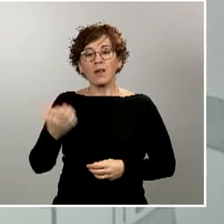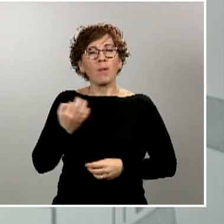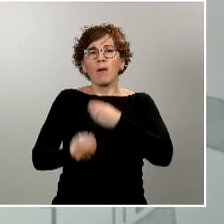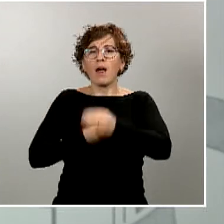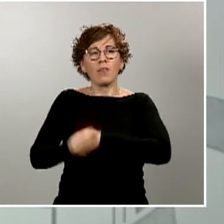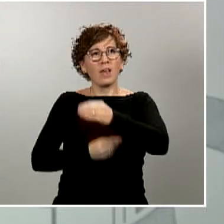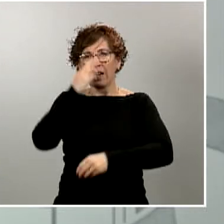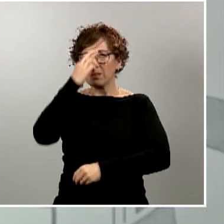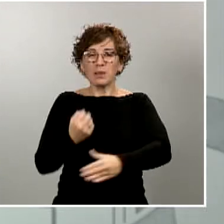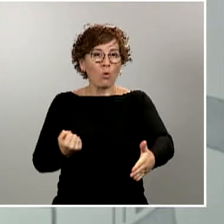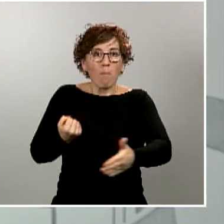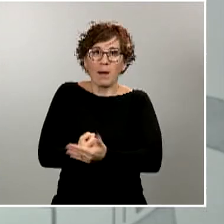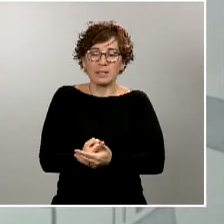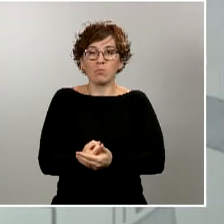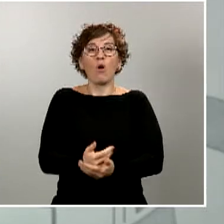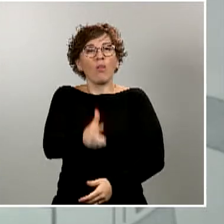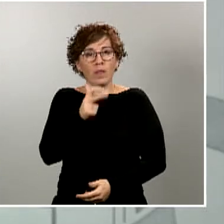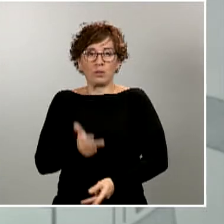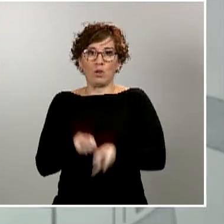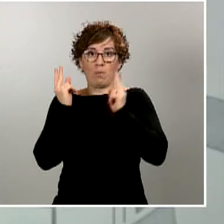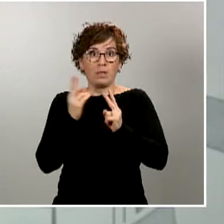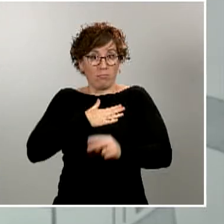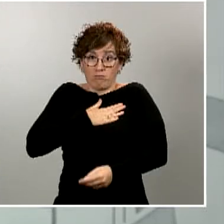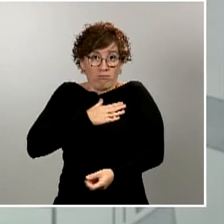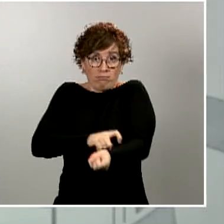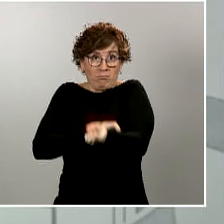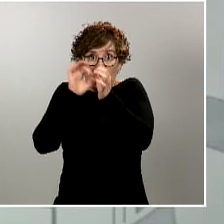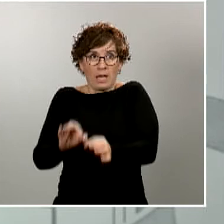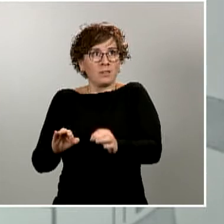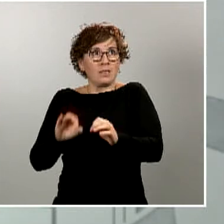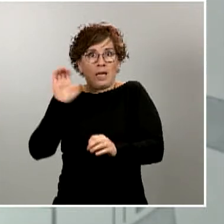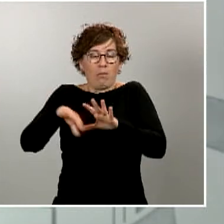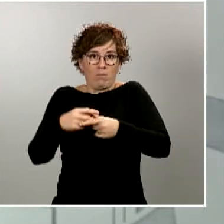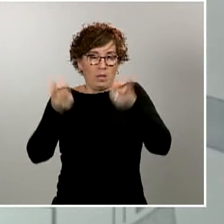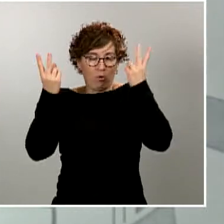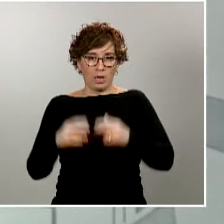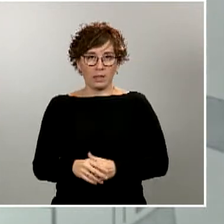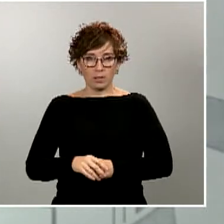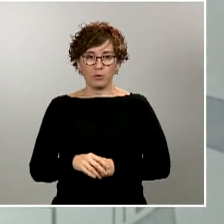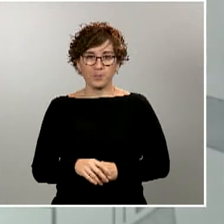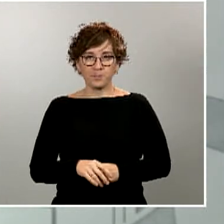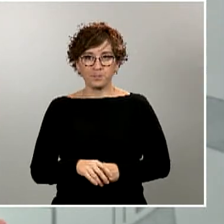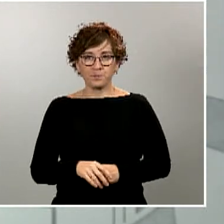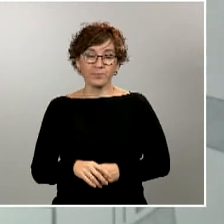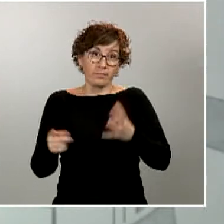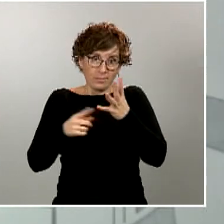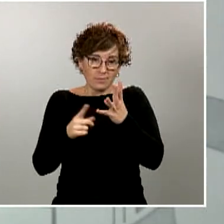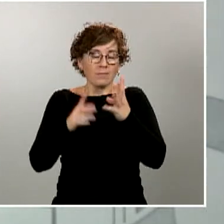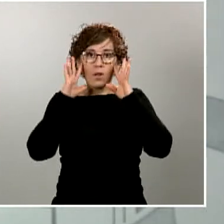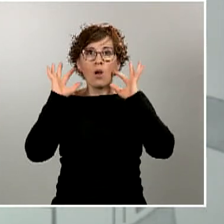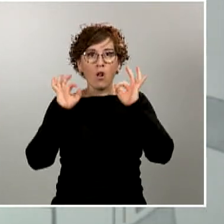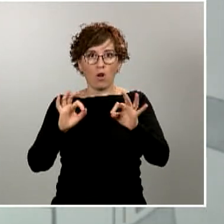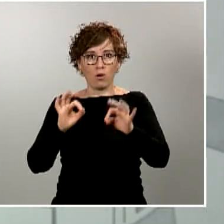derechos y libertades que son inherentes a nuestro Estado democrático. Y en cuarto lugar, evidentemente es obligación del Gobierno y de las autoridades